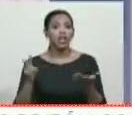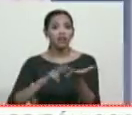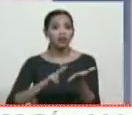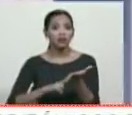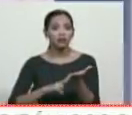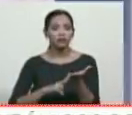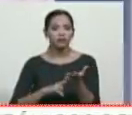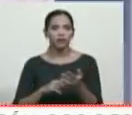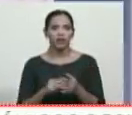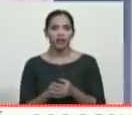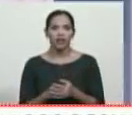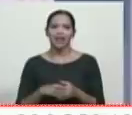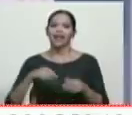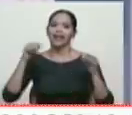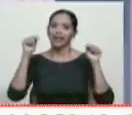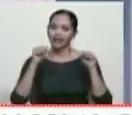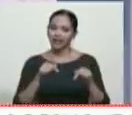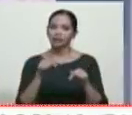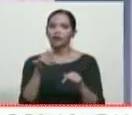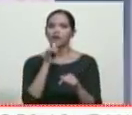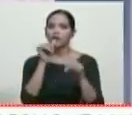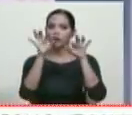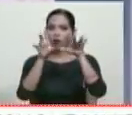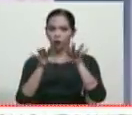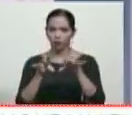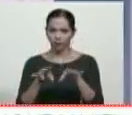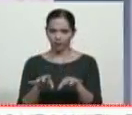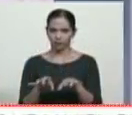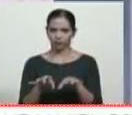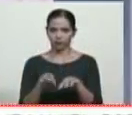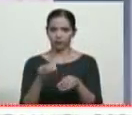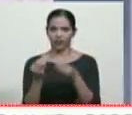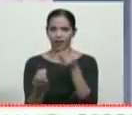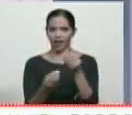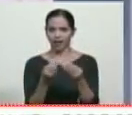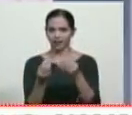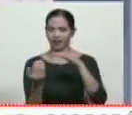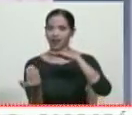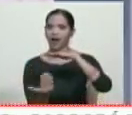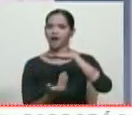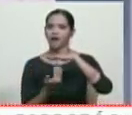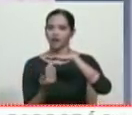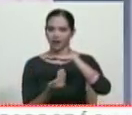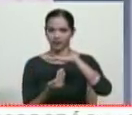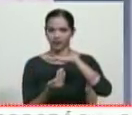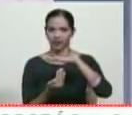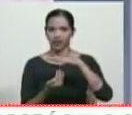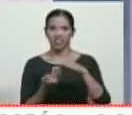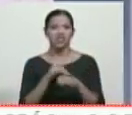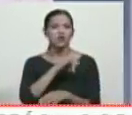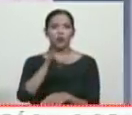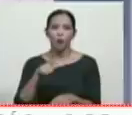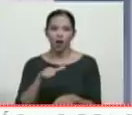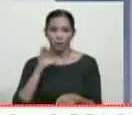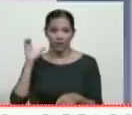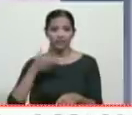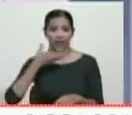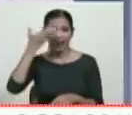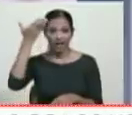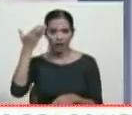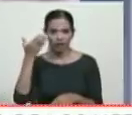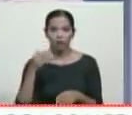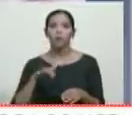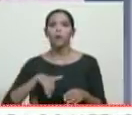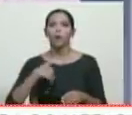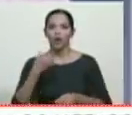Generalmente estos informes preparan la cama, como sucedió en el caso de Libia. Pudiera estarse